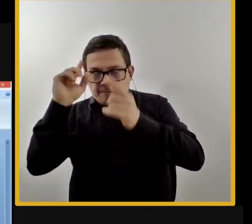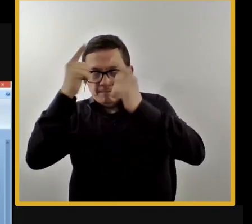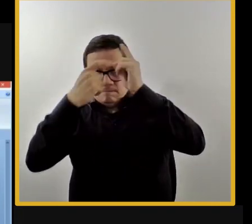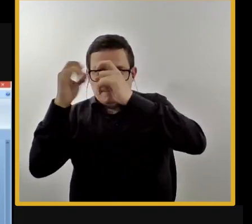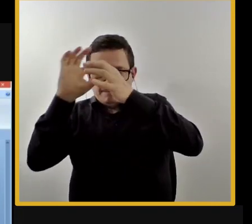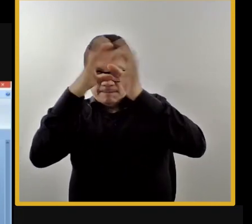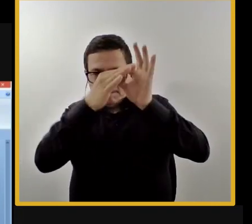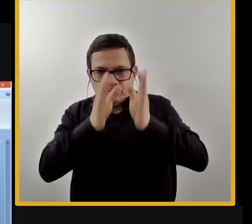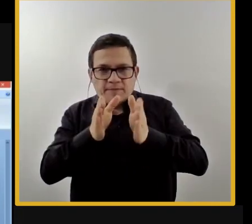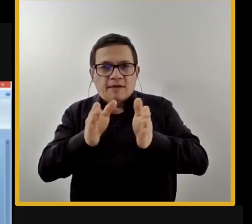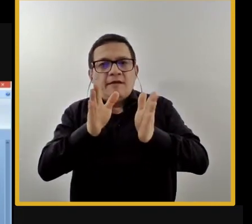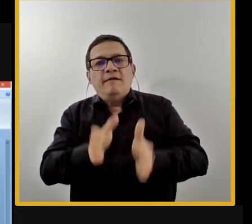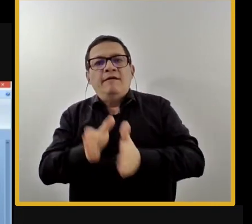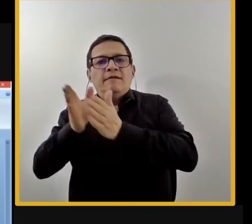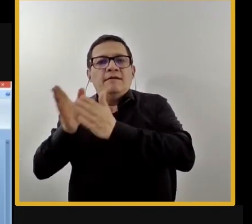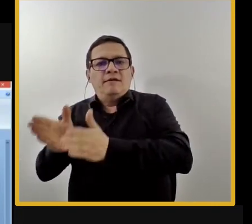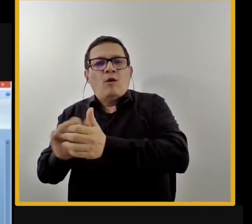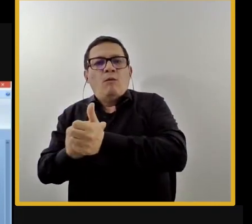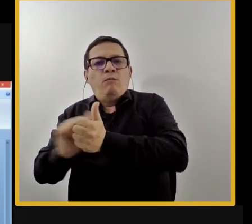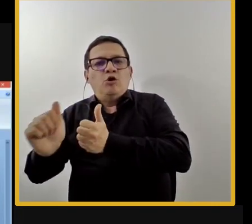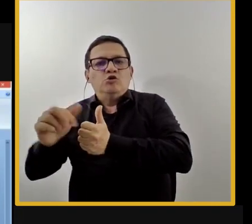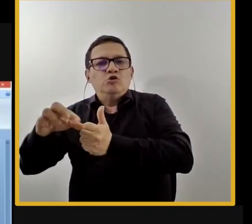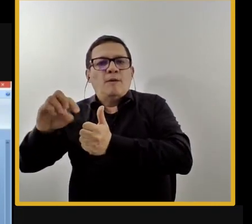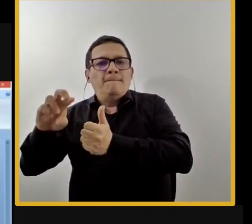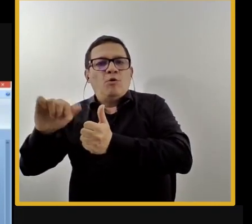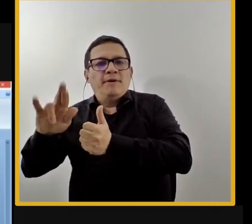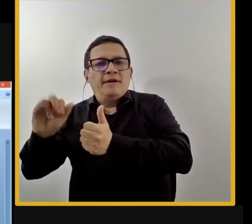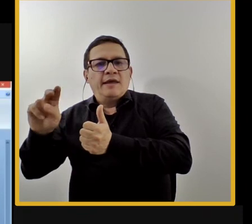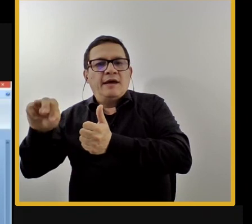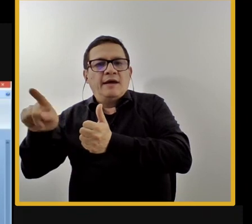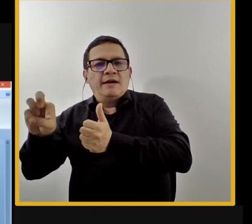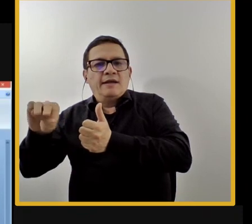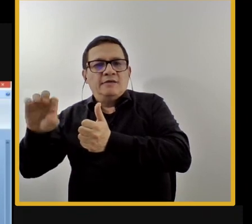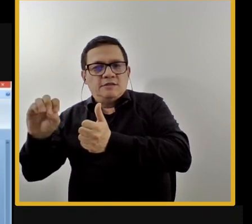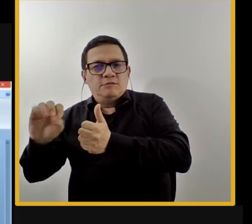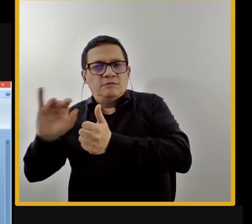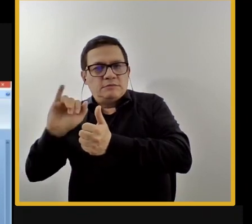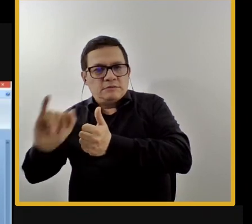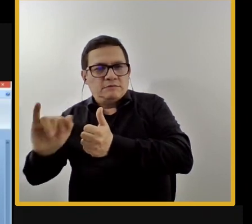el popperianismo, a propósito de Popper.